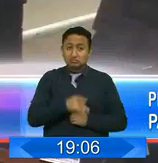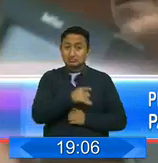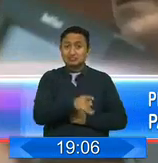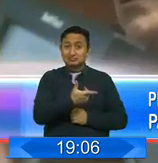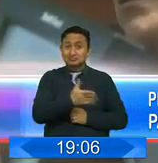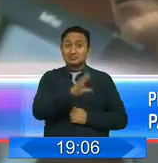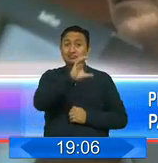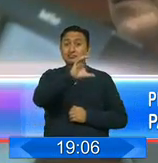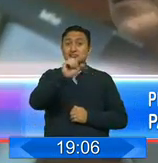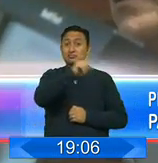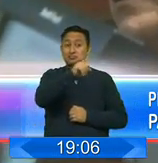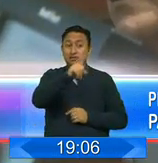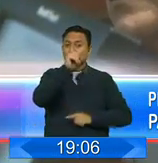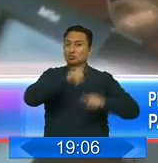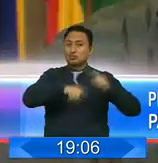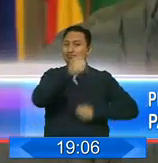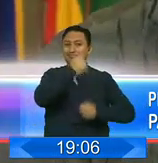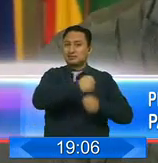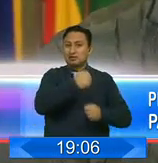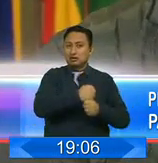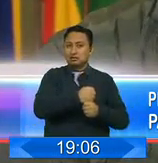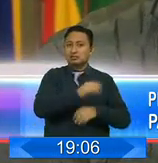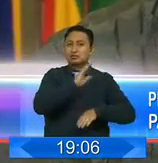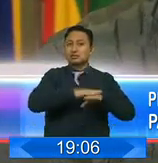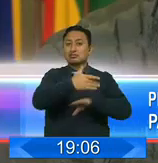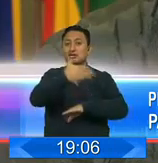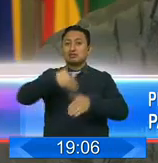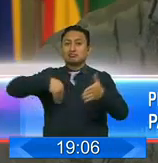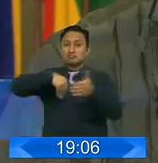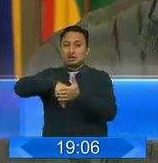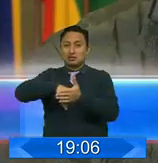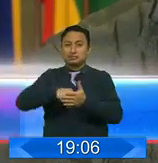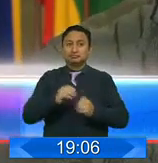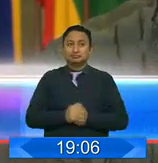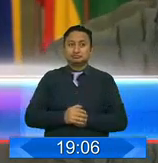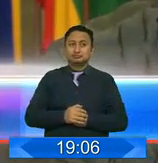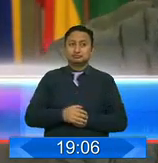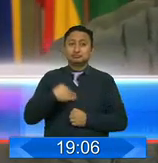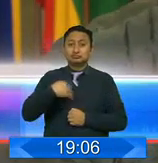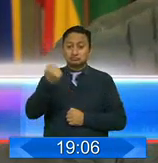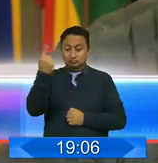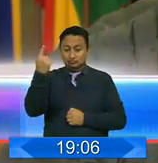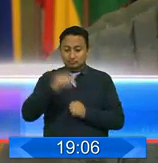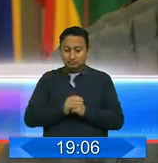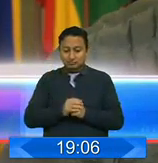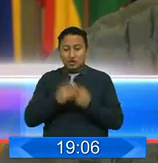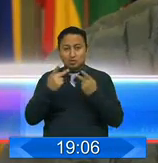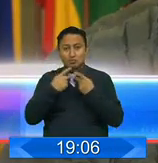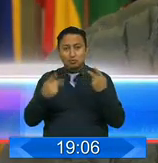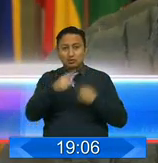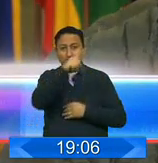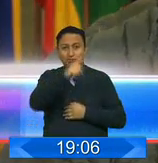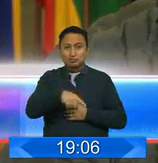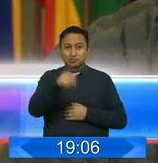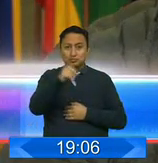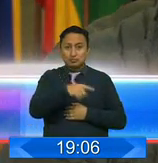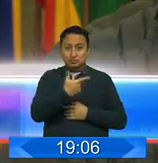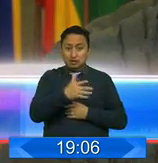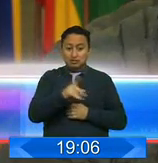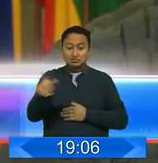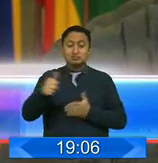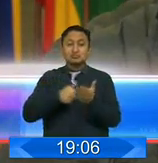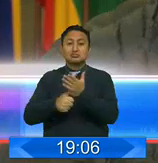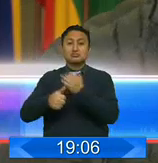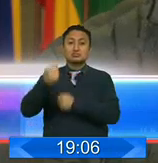impedimento, Calle no podrá ejercer el cargo. Y entiendo que la prohibición de ejercer cargo público ha sido inscrita en el Ministerio